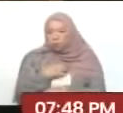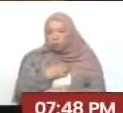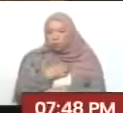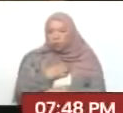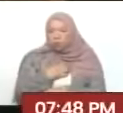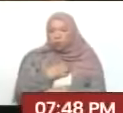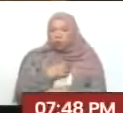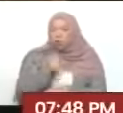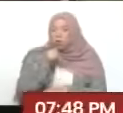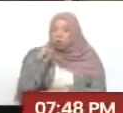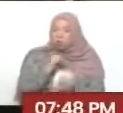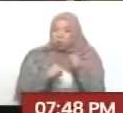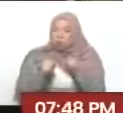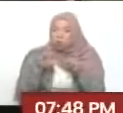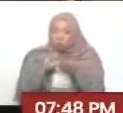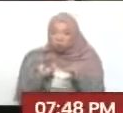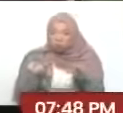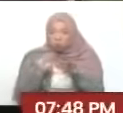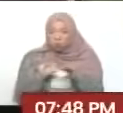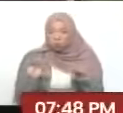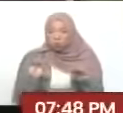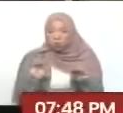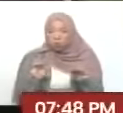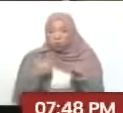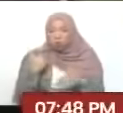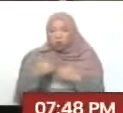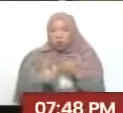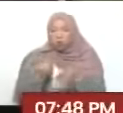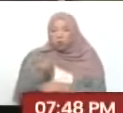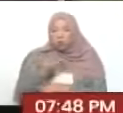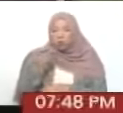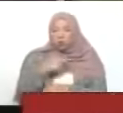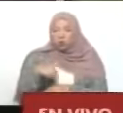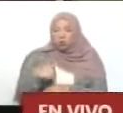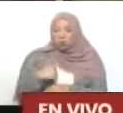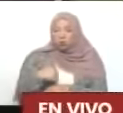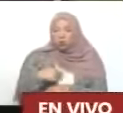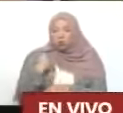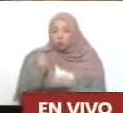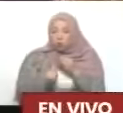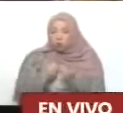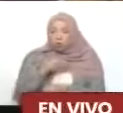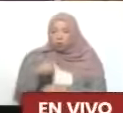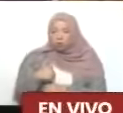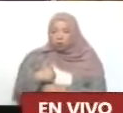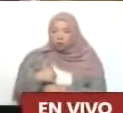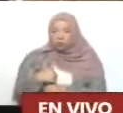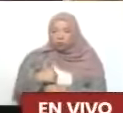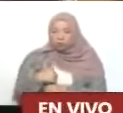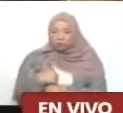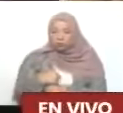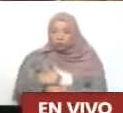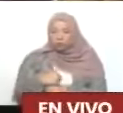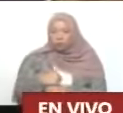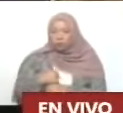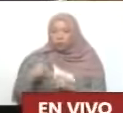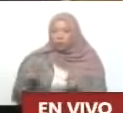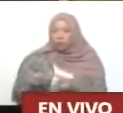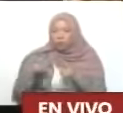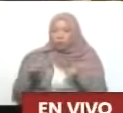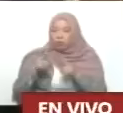que militar en el relato. Una de las cosas importantes que ustedes hacen aquí, y que es una de las victorias que ha